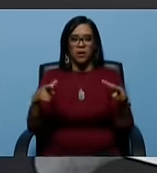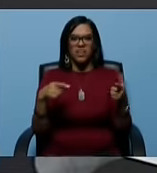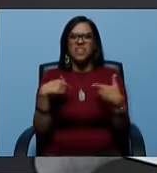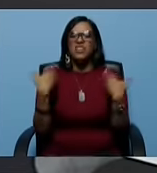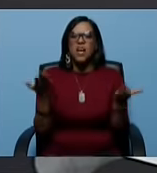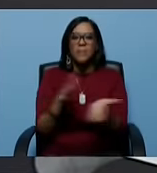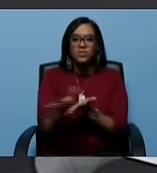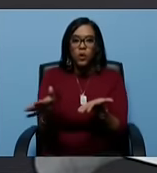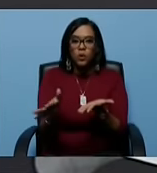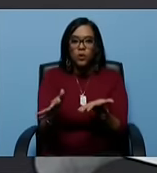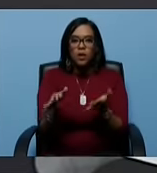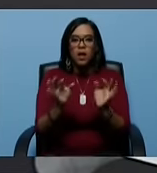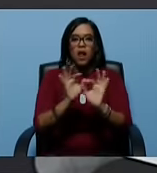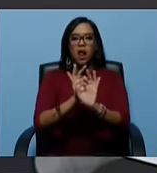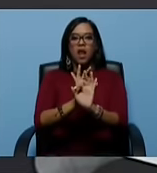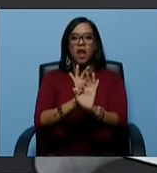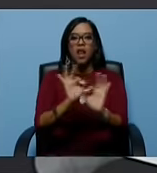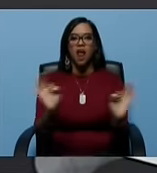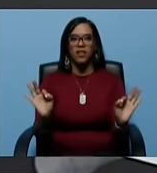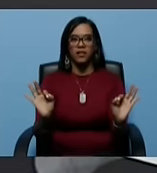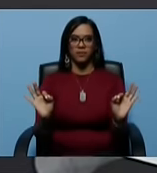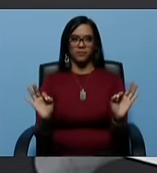Nada.